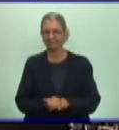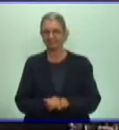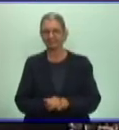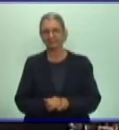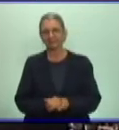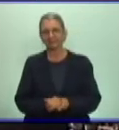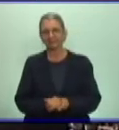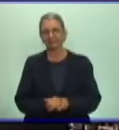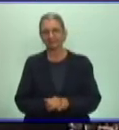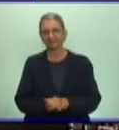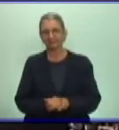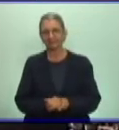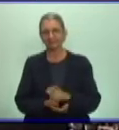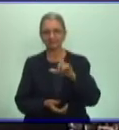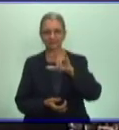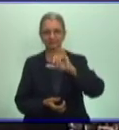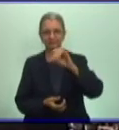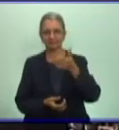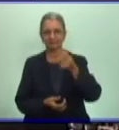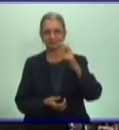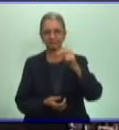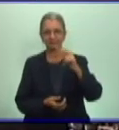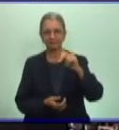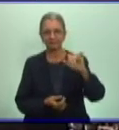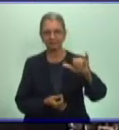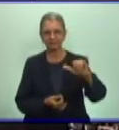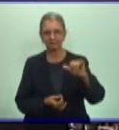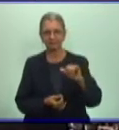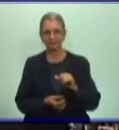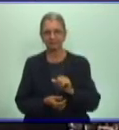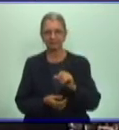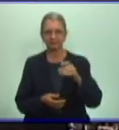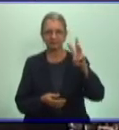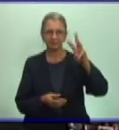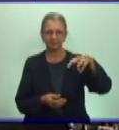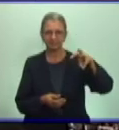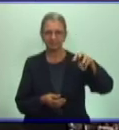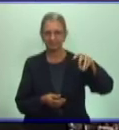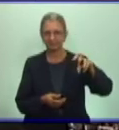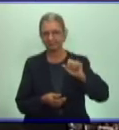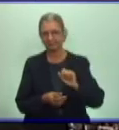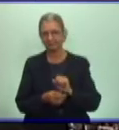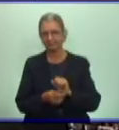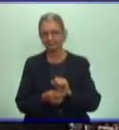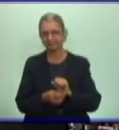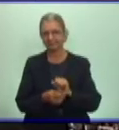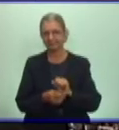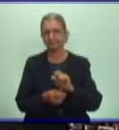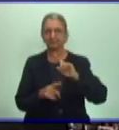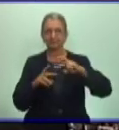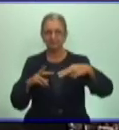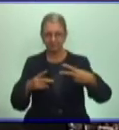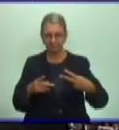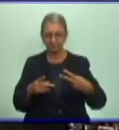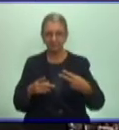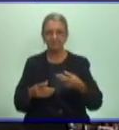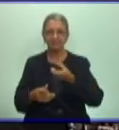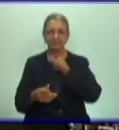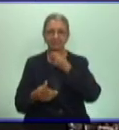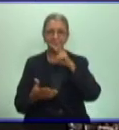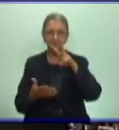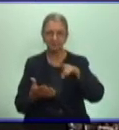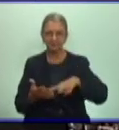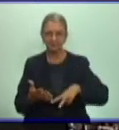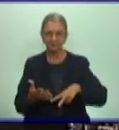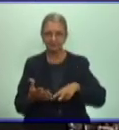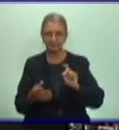localidad. Lianny Benítez de Pinar del Río quiere que volvamos a hablar sobre el sistema de evaluación